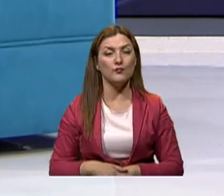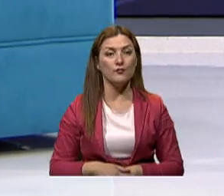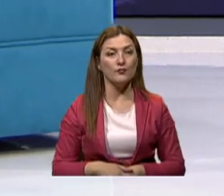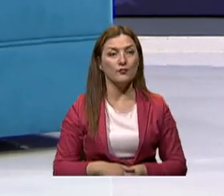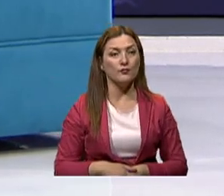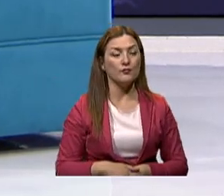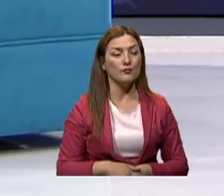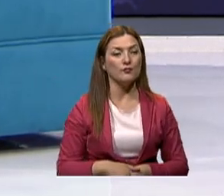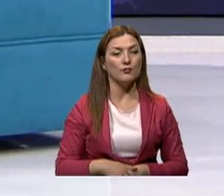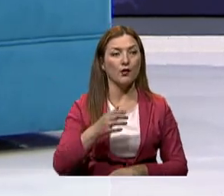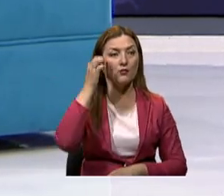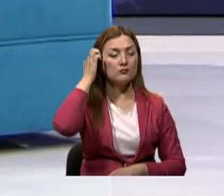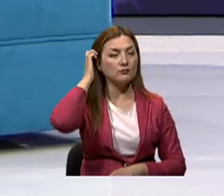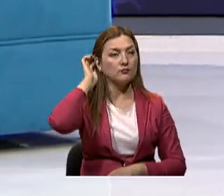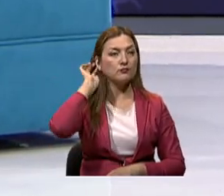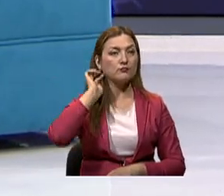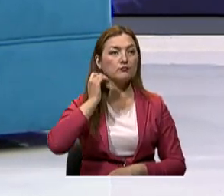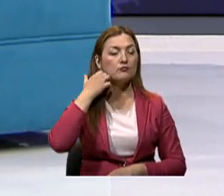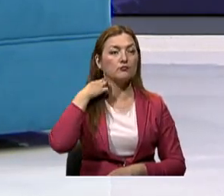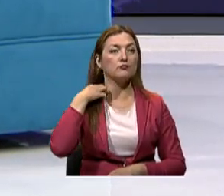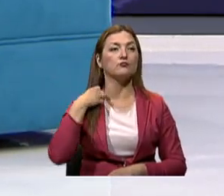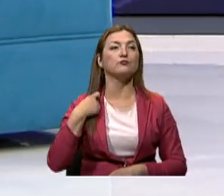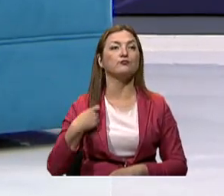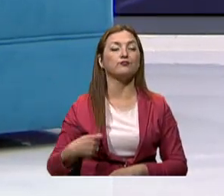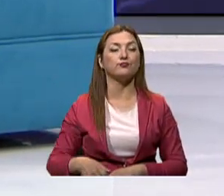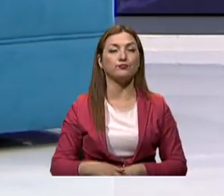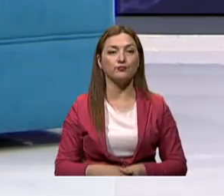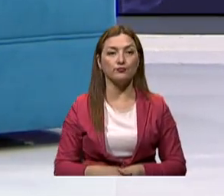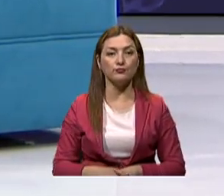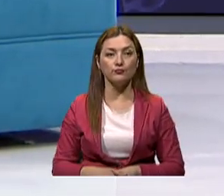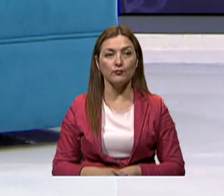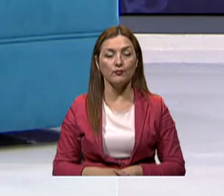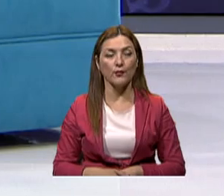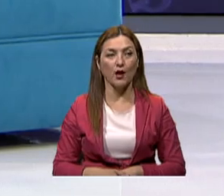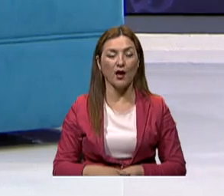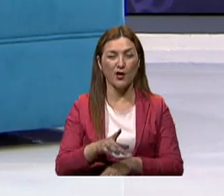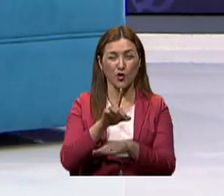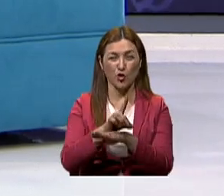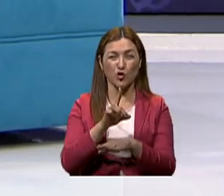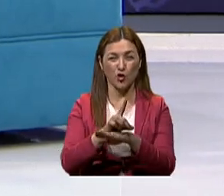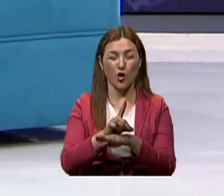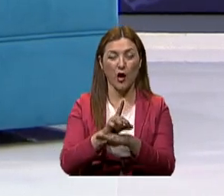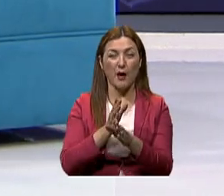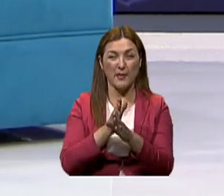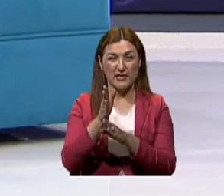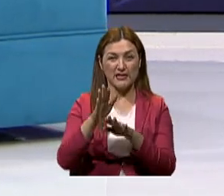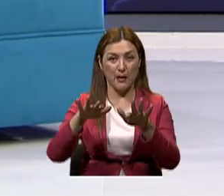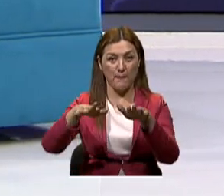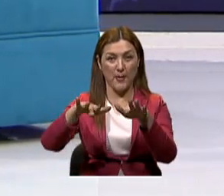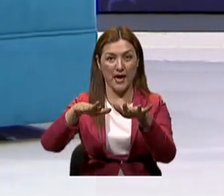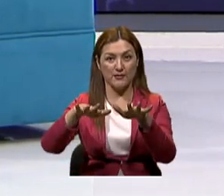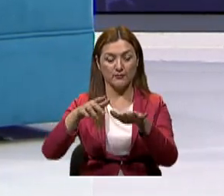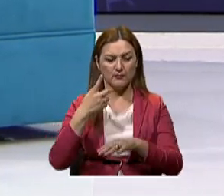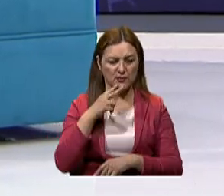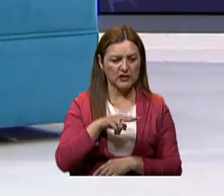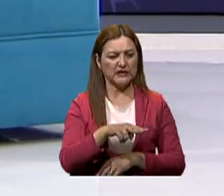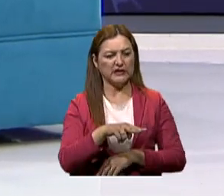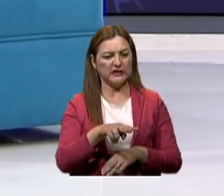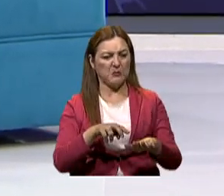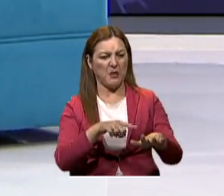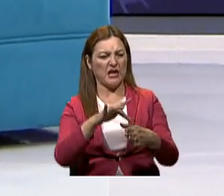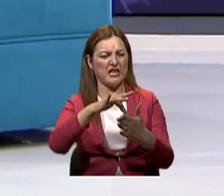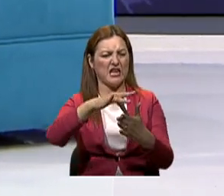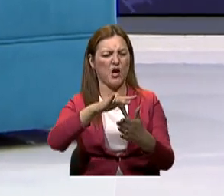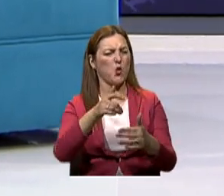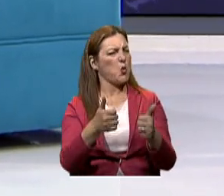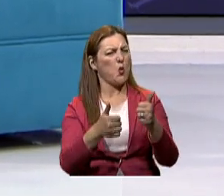en el programa, nos indicaron los colegas podólogos que ellos tienen un paciente que tiene un pie en riesgo. ¿Qué es un pie en riesgo? Por ejemplo, un paciente que